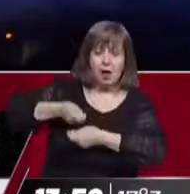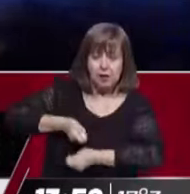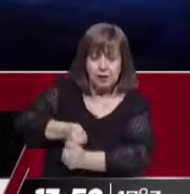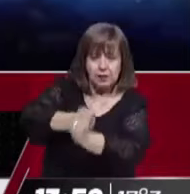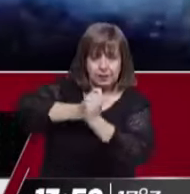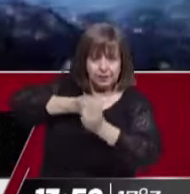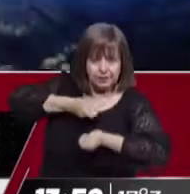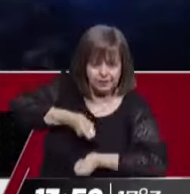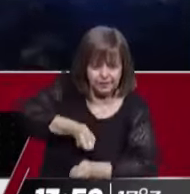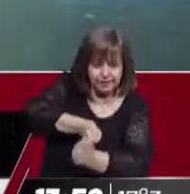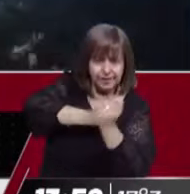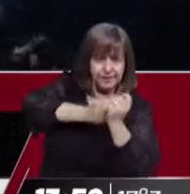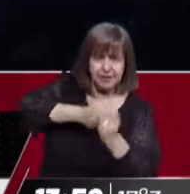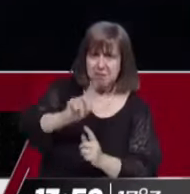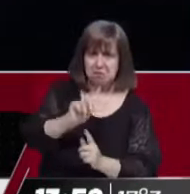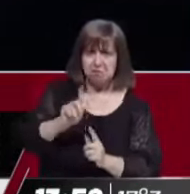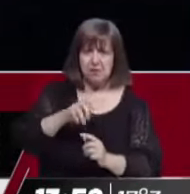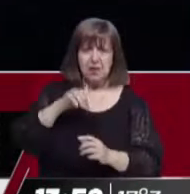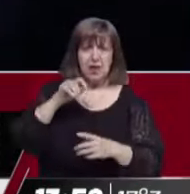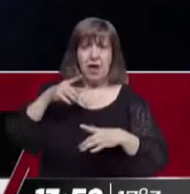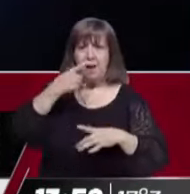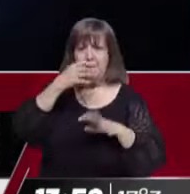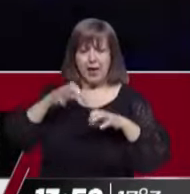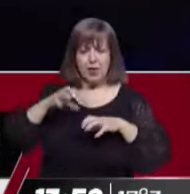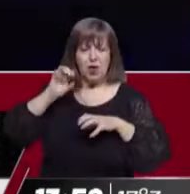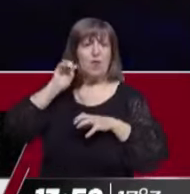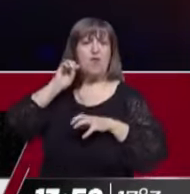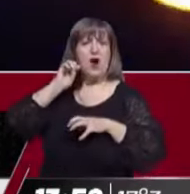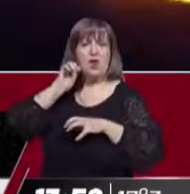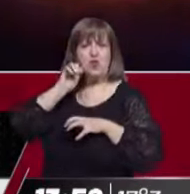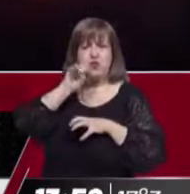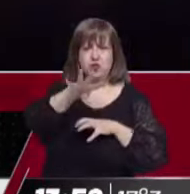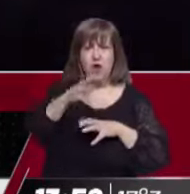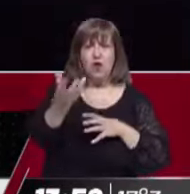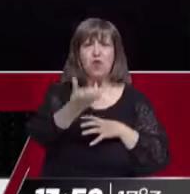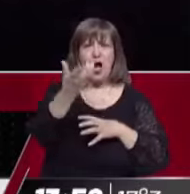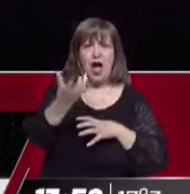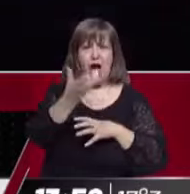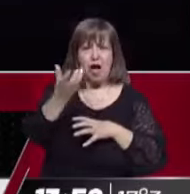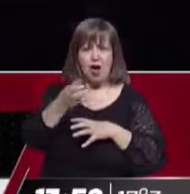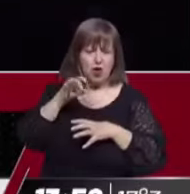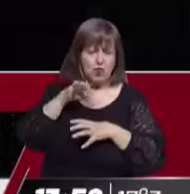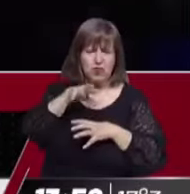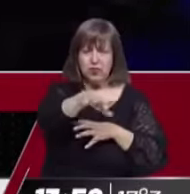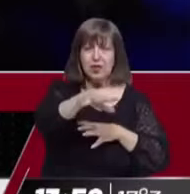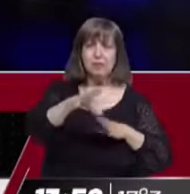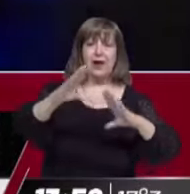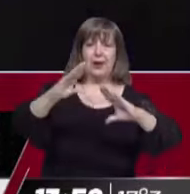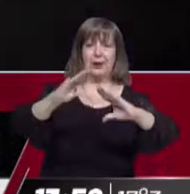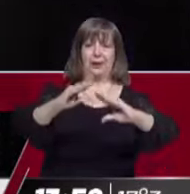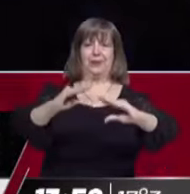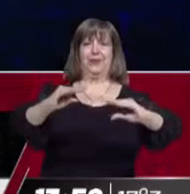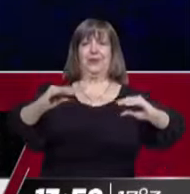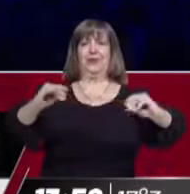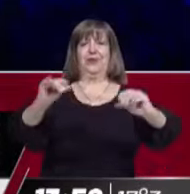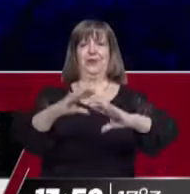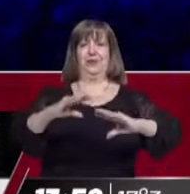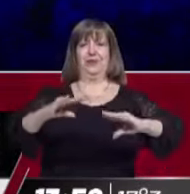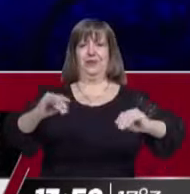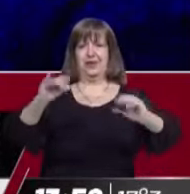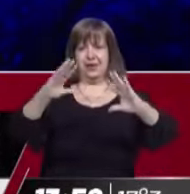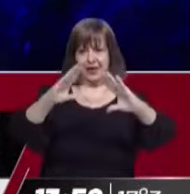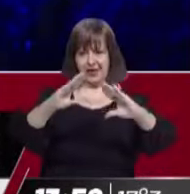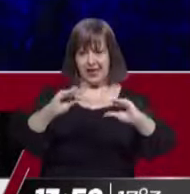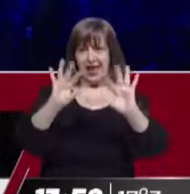tirás el fuego directamente. Dicen también para prevenir incendios forestales, cosa que no puedo imaginar cómo